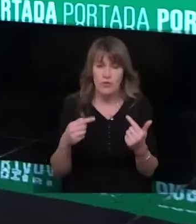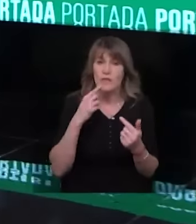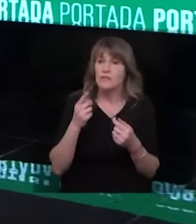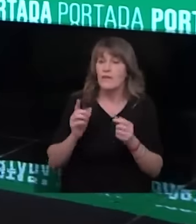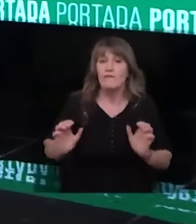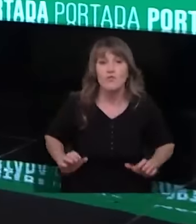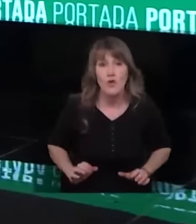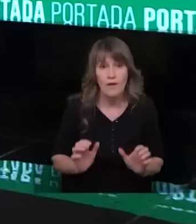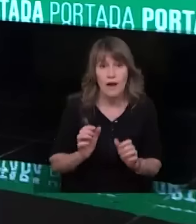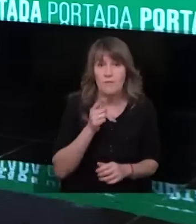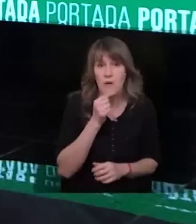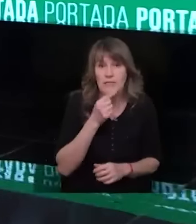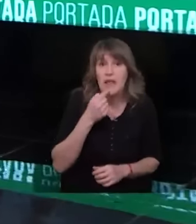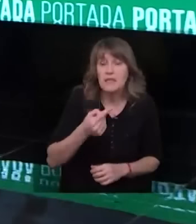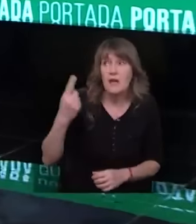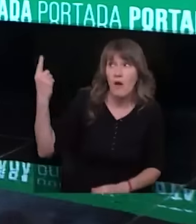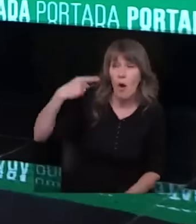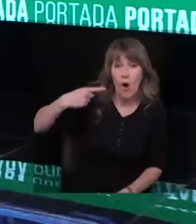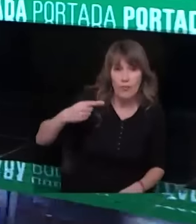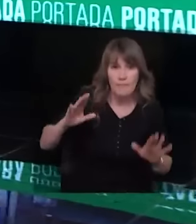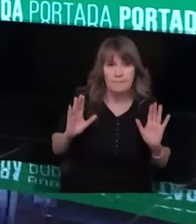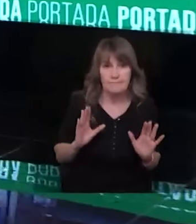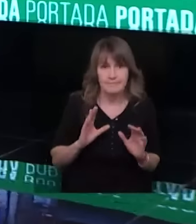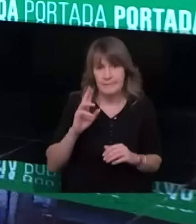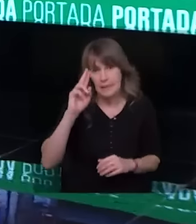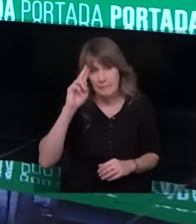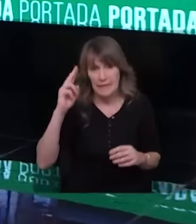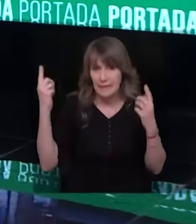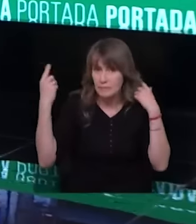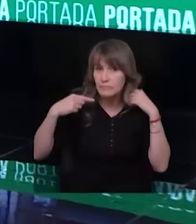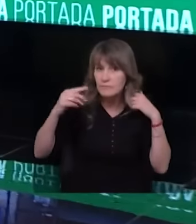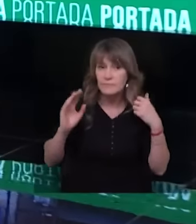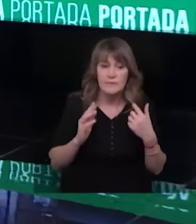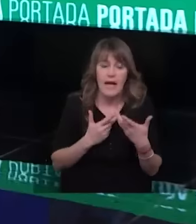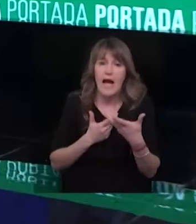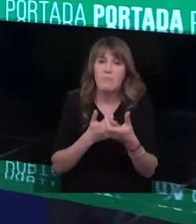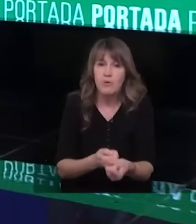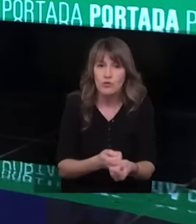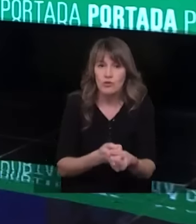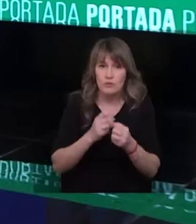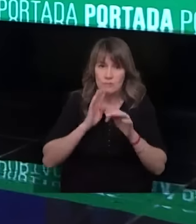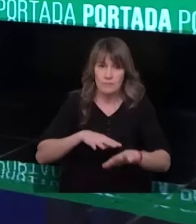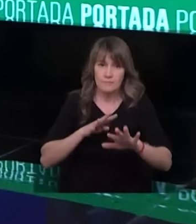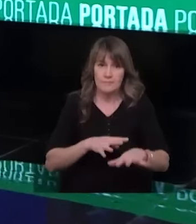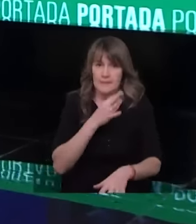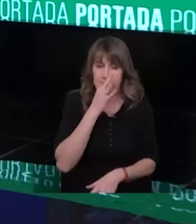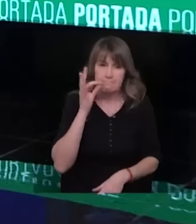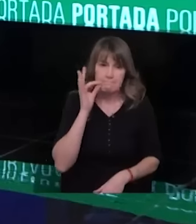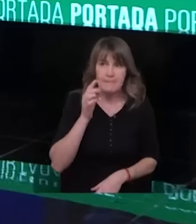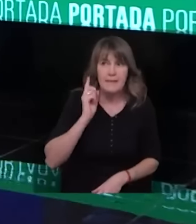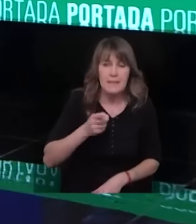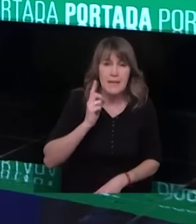afirman que cumplen orden y que su apoyo a los manifestantes es silencioso ya que deben cumplir las